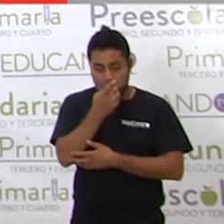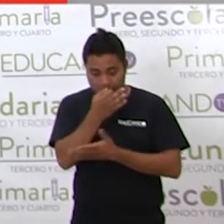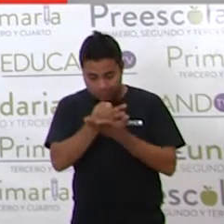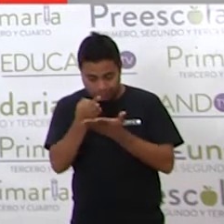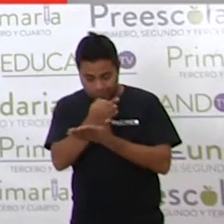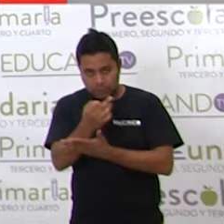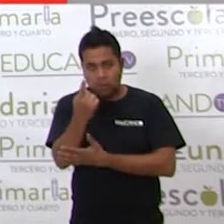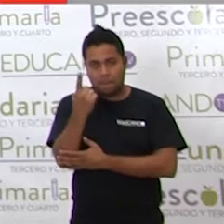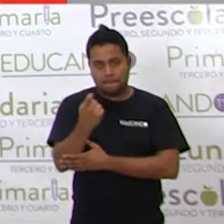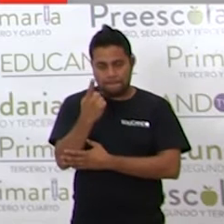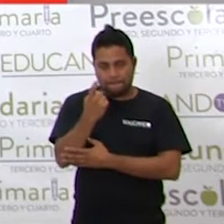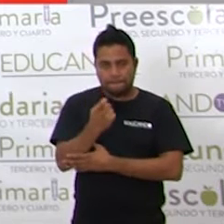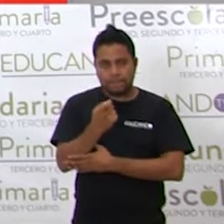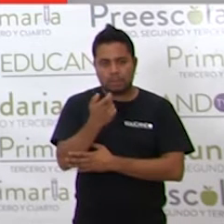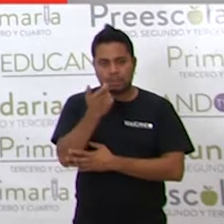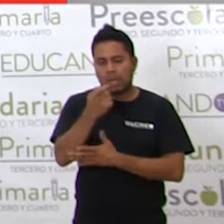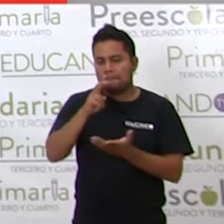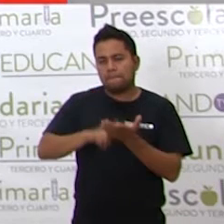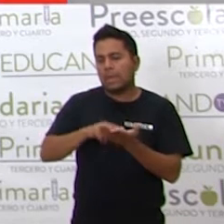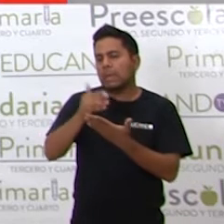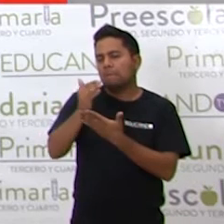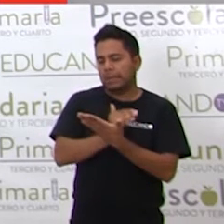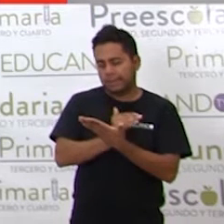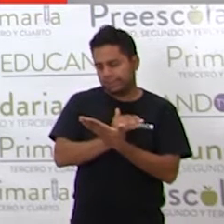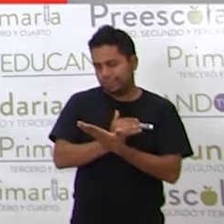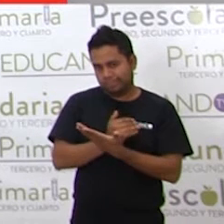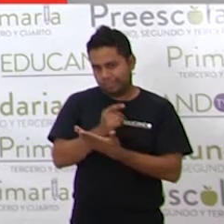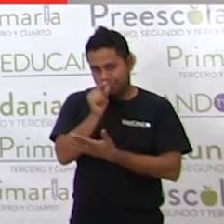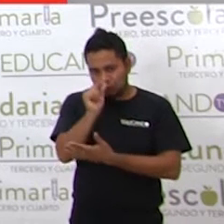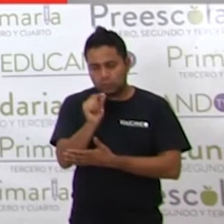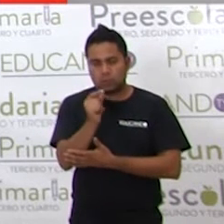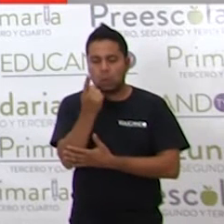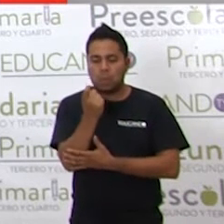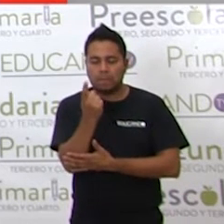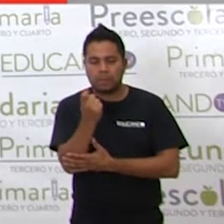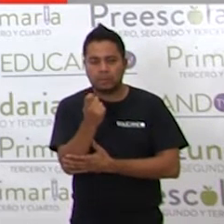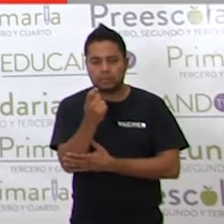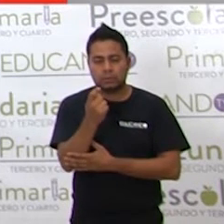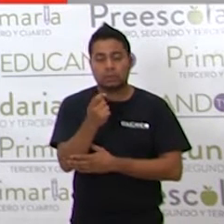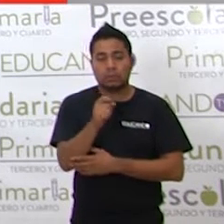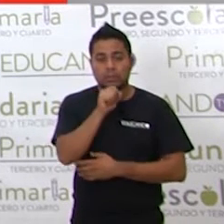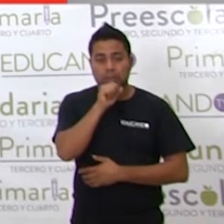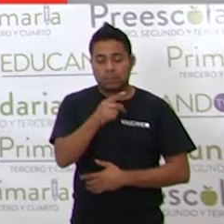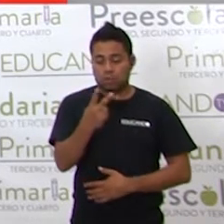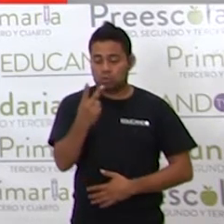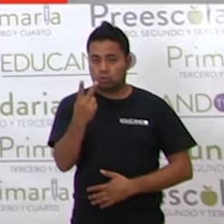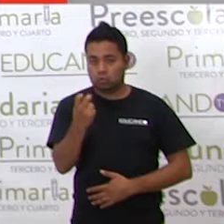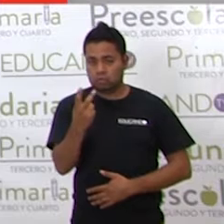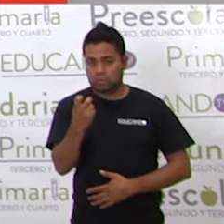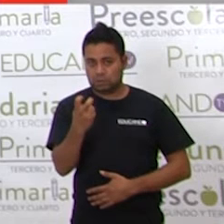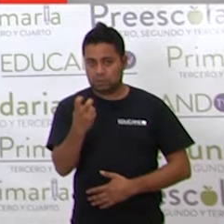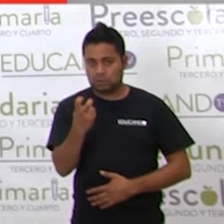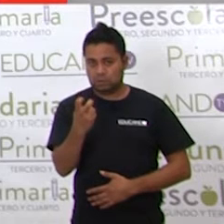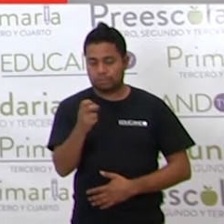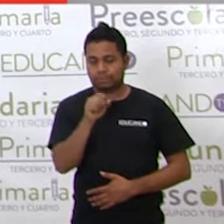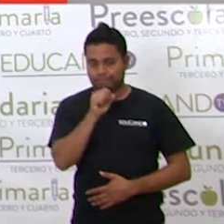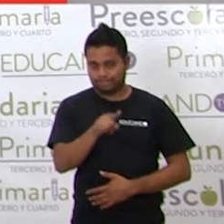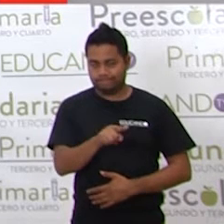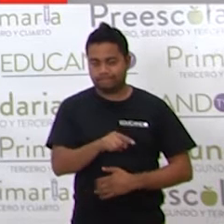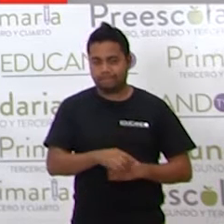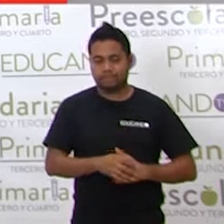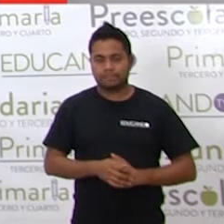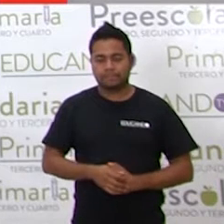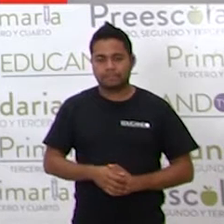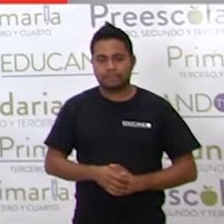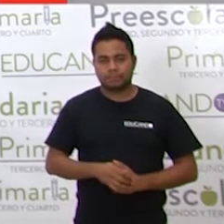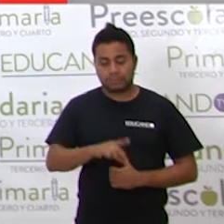peso, es la de menor valor. Enseguida, la de 2 pesos.